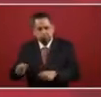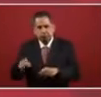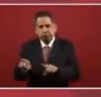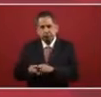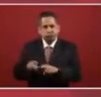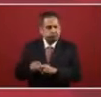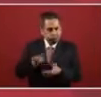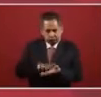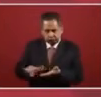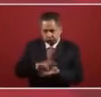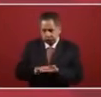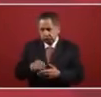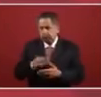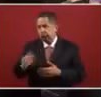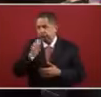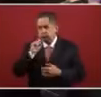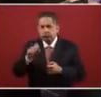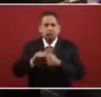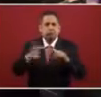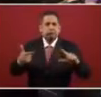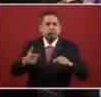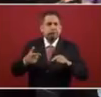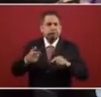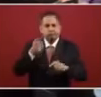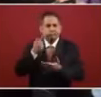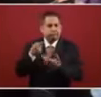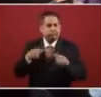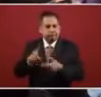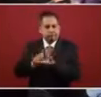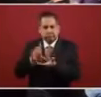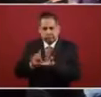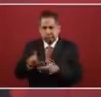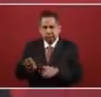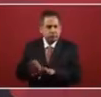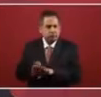su apoyo. ¿De dónde va a salir?